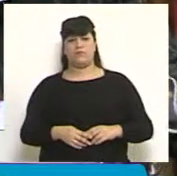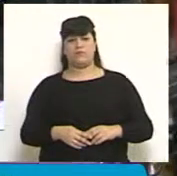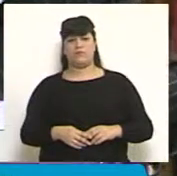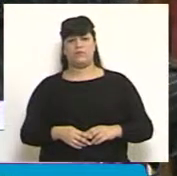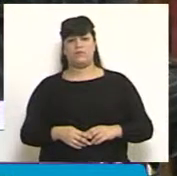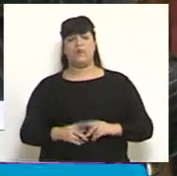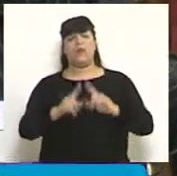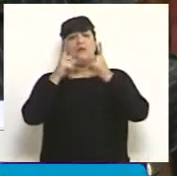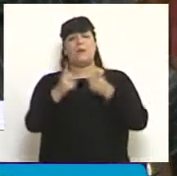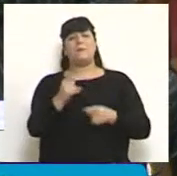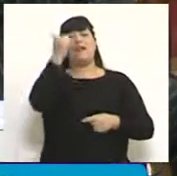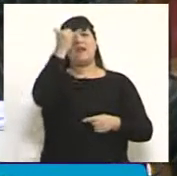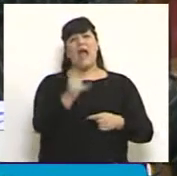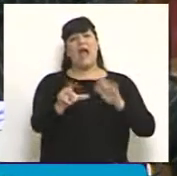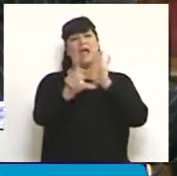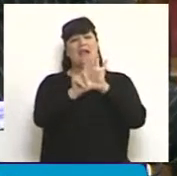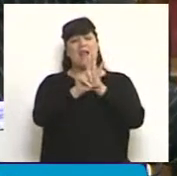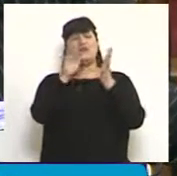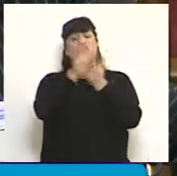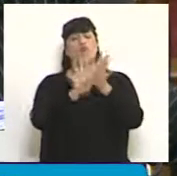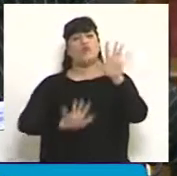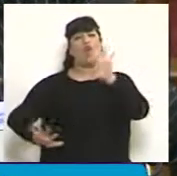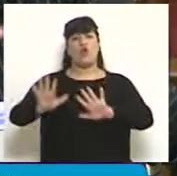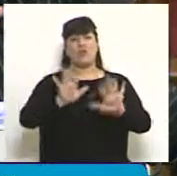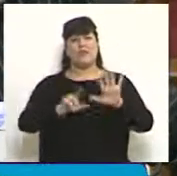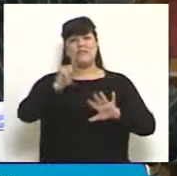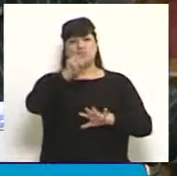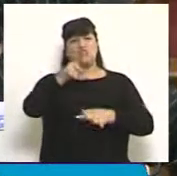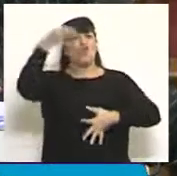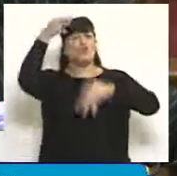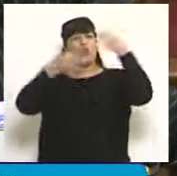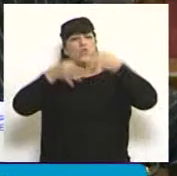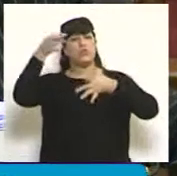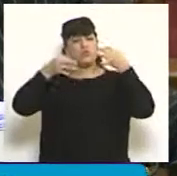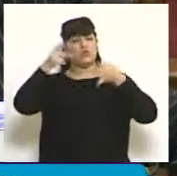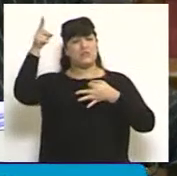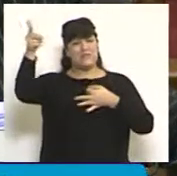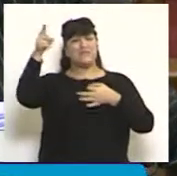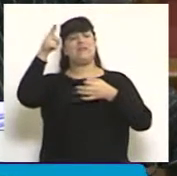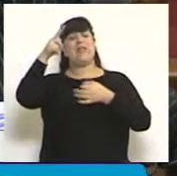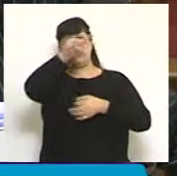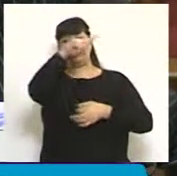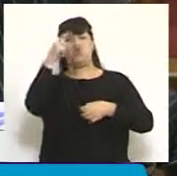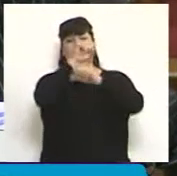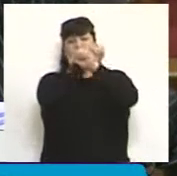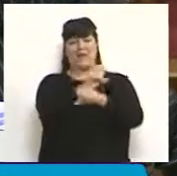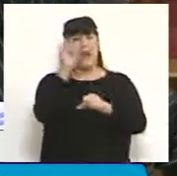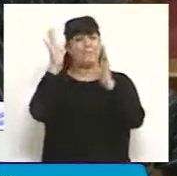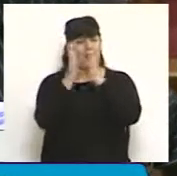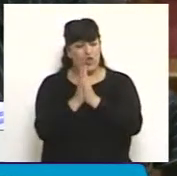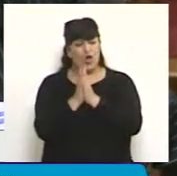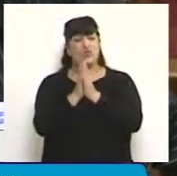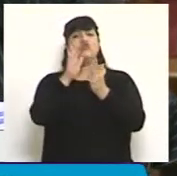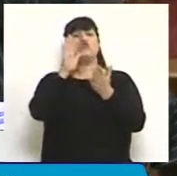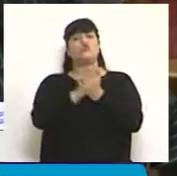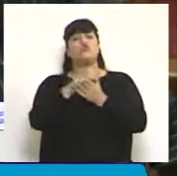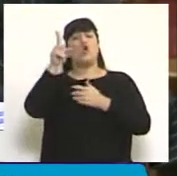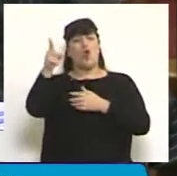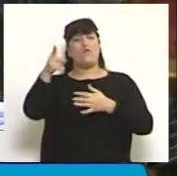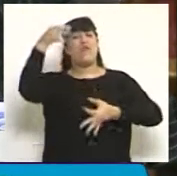Tenemos la Ley de Organización y Competencia de la Justicia Nacional Penal, de la competencia de la